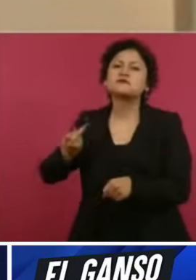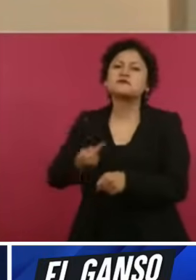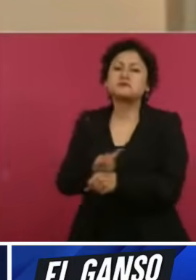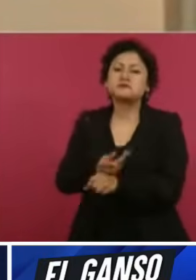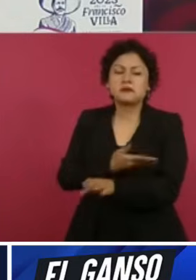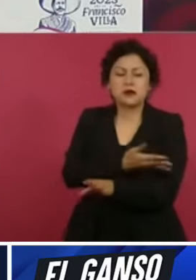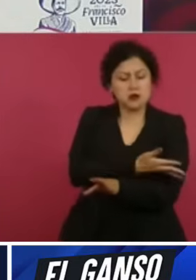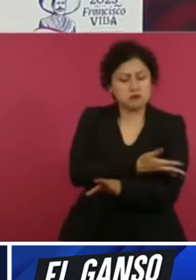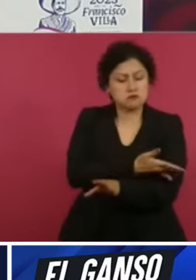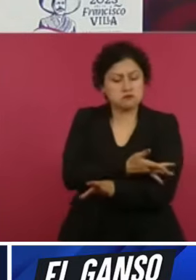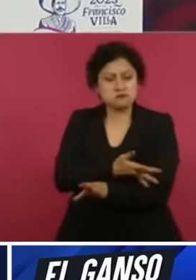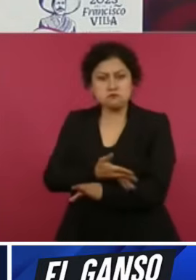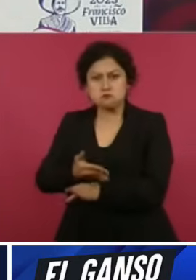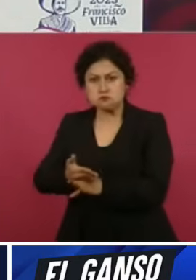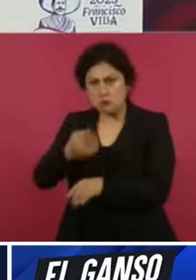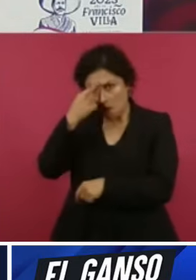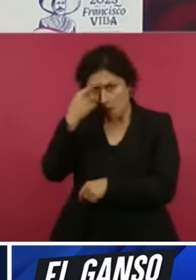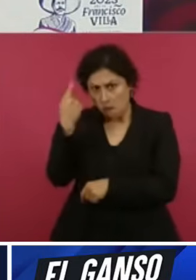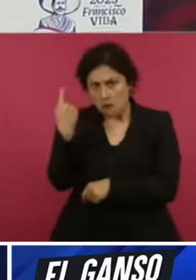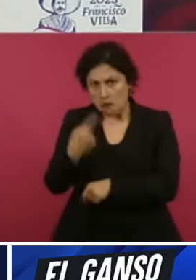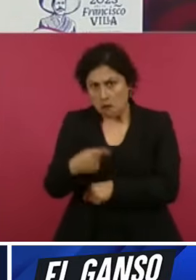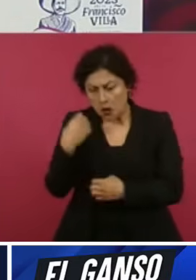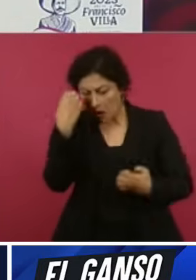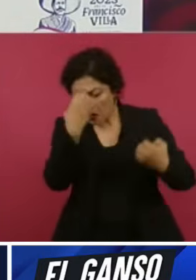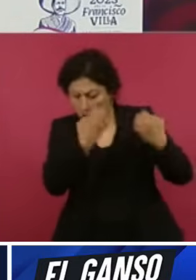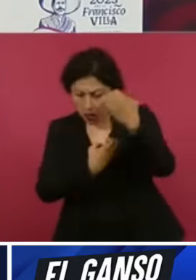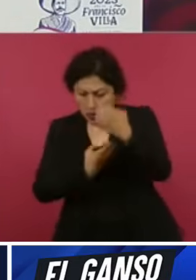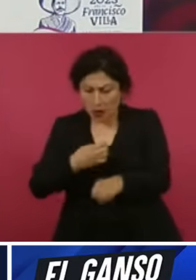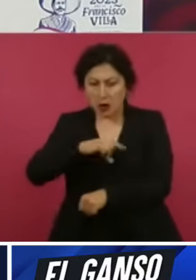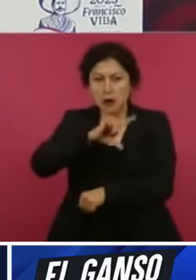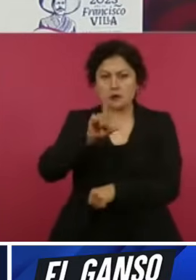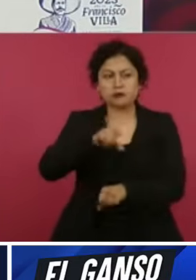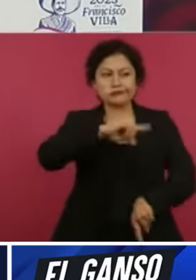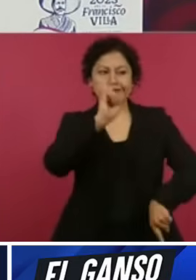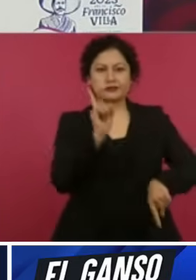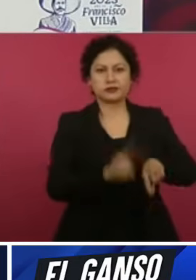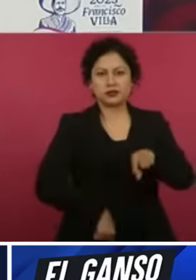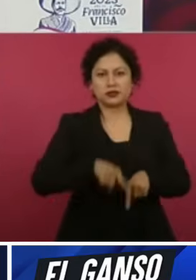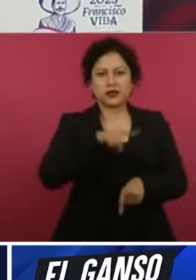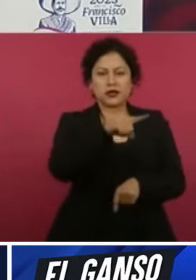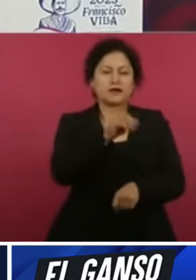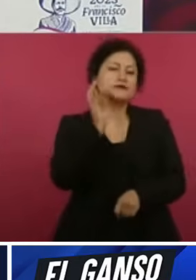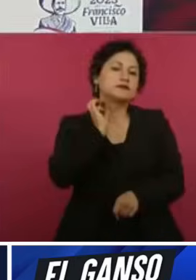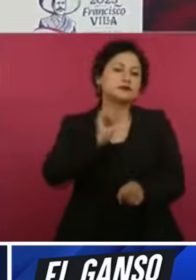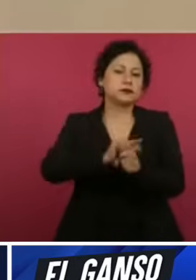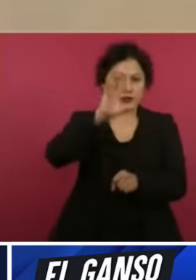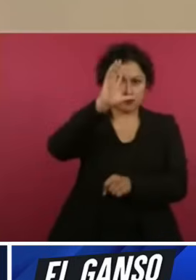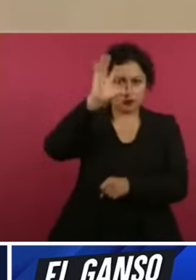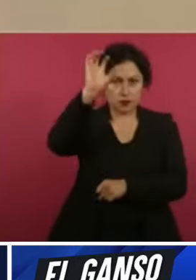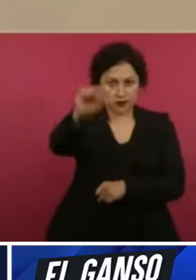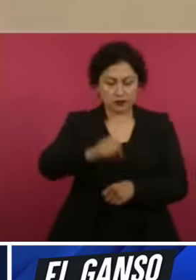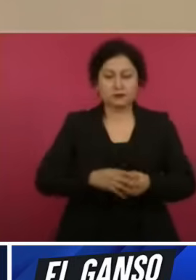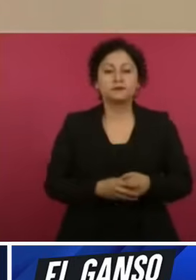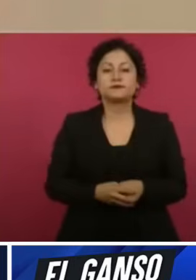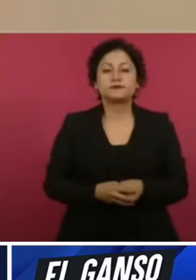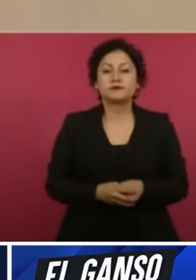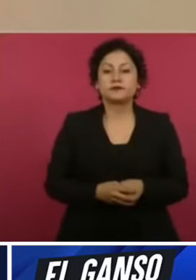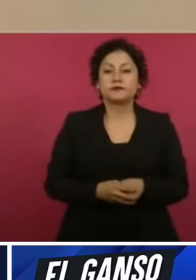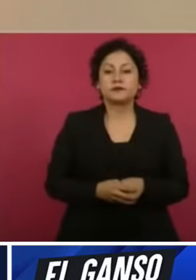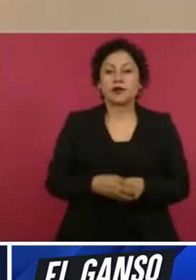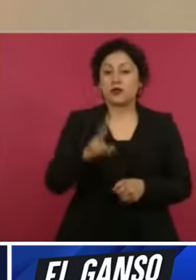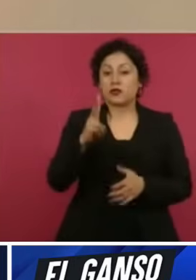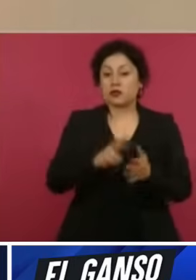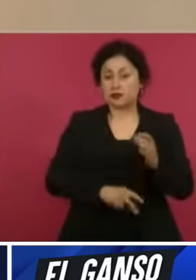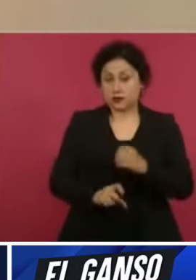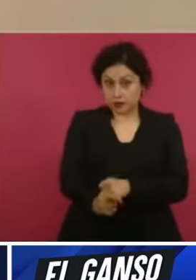procedencia para poder quitar el fuero al fiscal de Morelos en mayo de 2021 la cámara